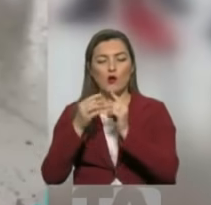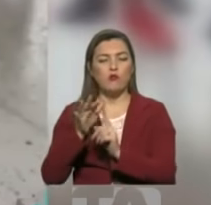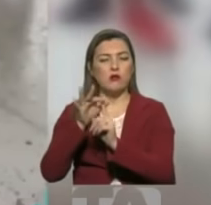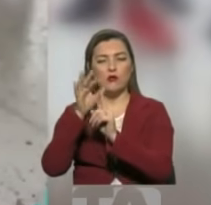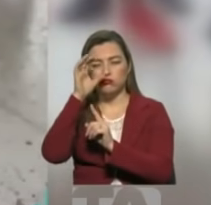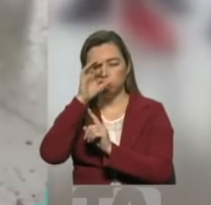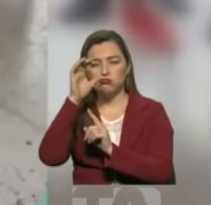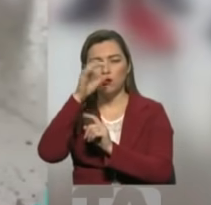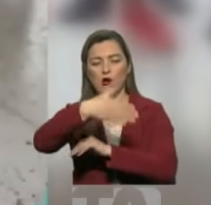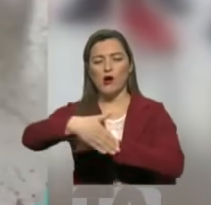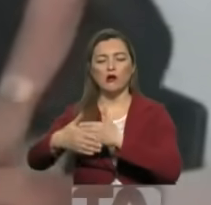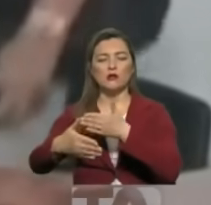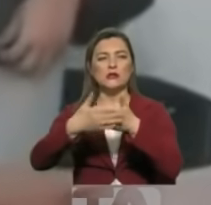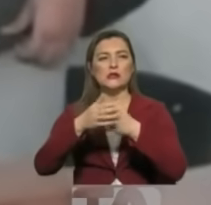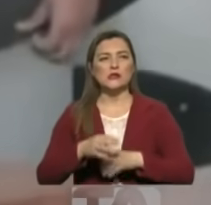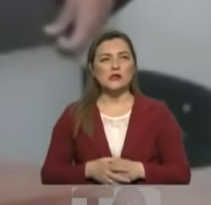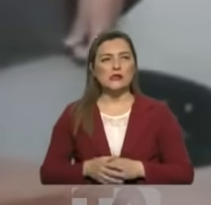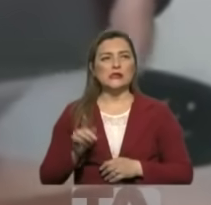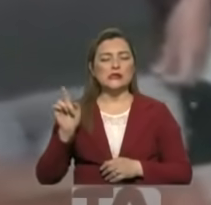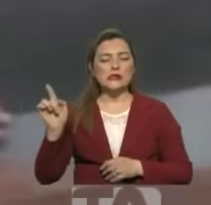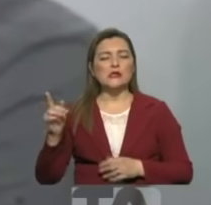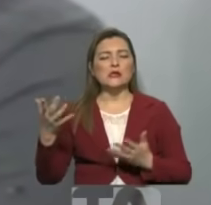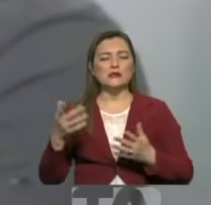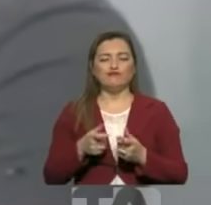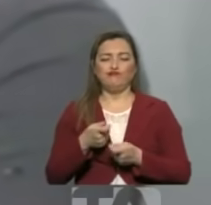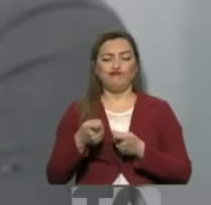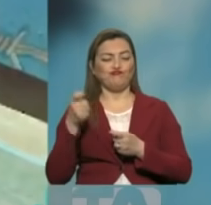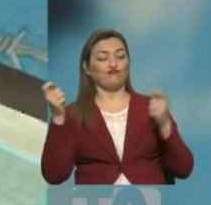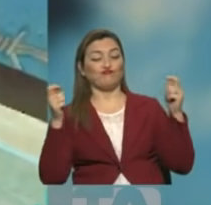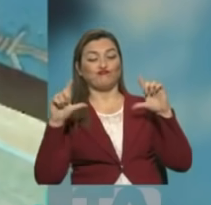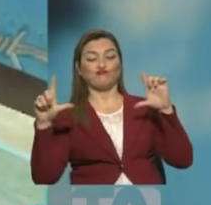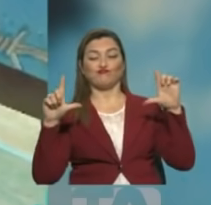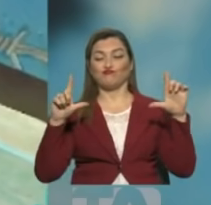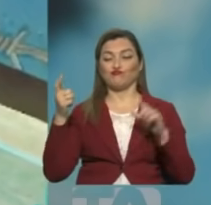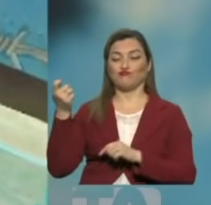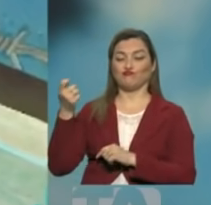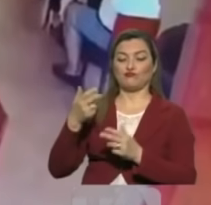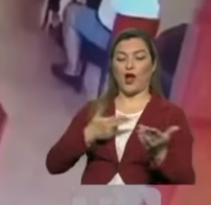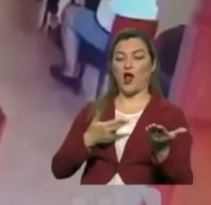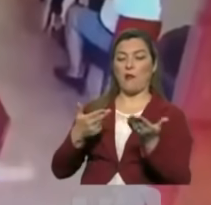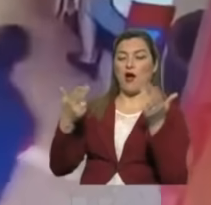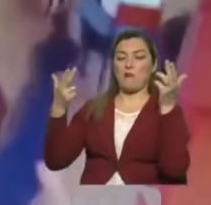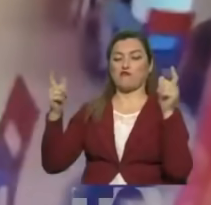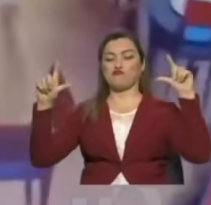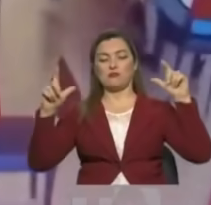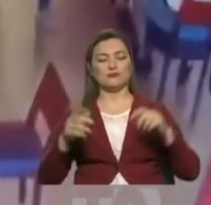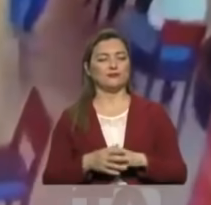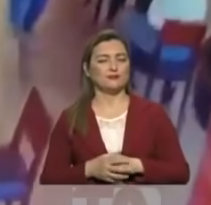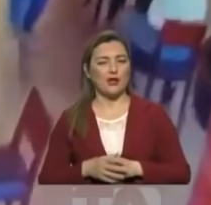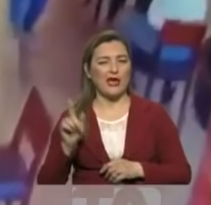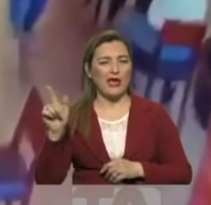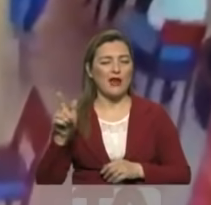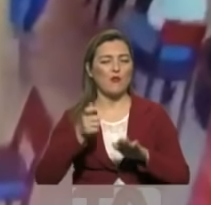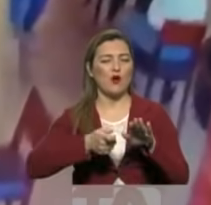tenía, fue defensor además de Jorge Luis Zambrano, alias Rasquiña, ex líder de los Choneros, quien fue asesinado en una cafetería en Manta el